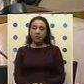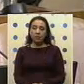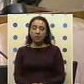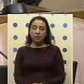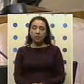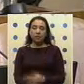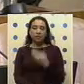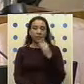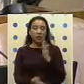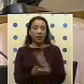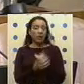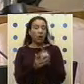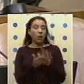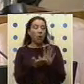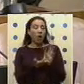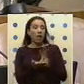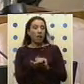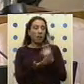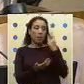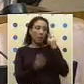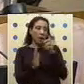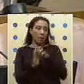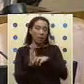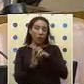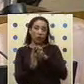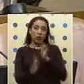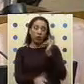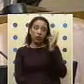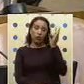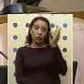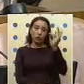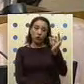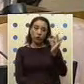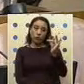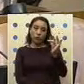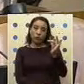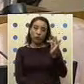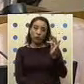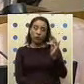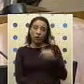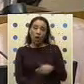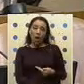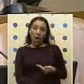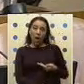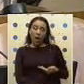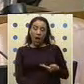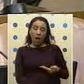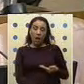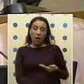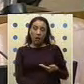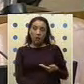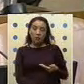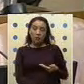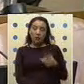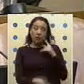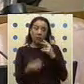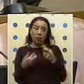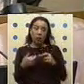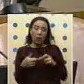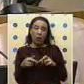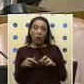Por lo mismo debe servirnos de ejemplo para proyectos futuros. Y hoy estamos en la